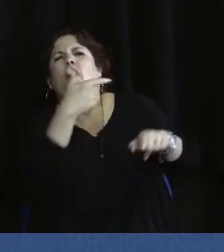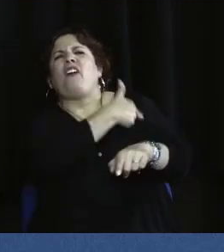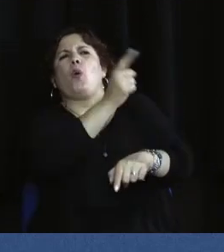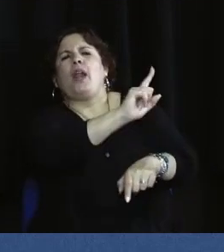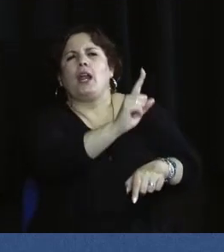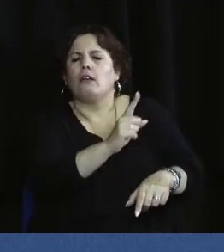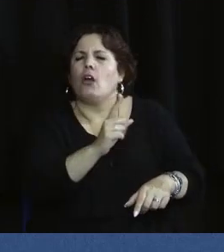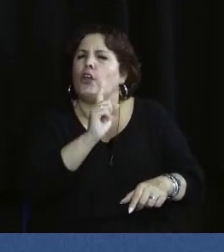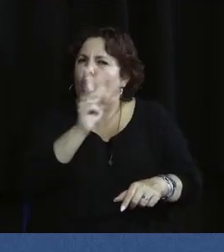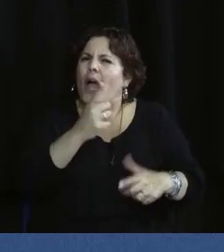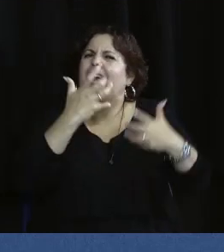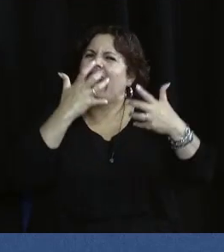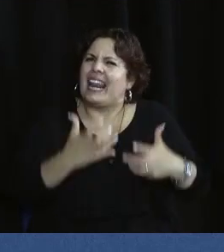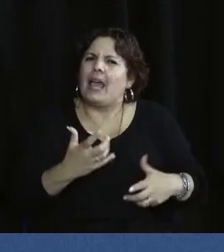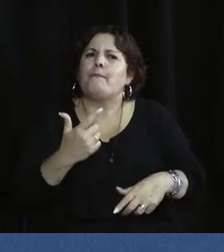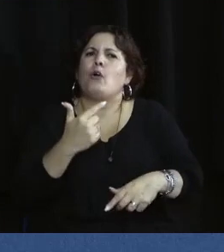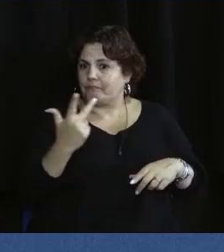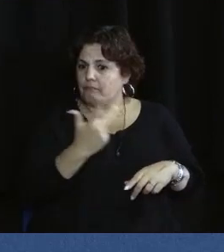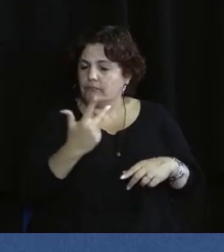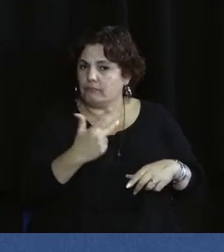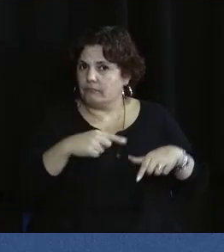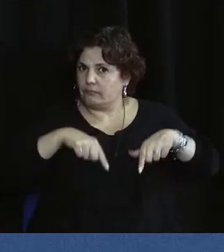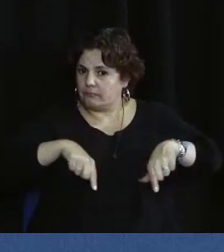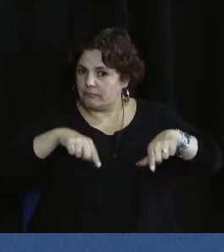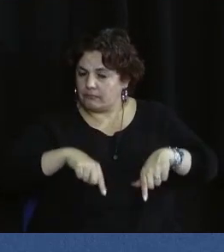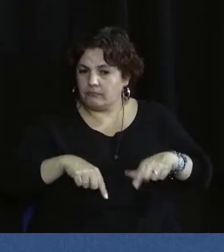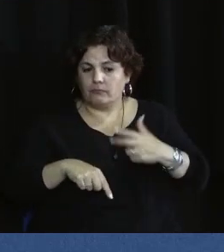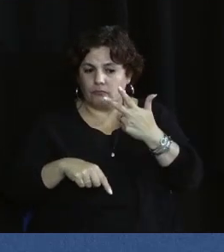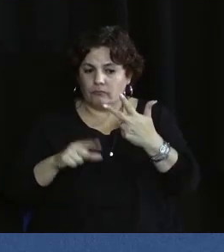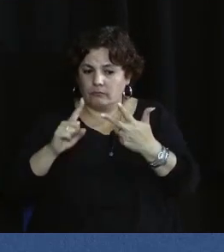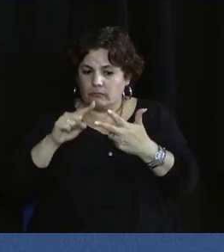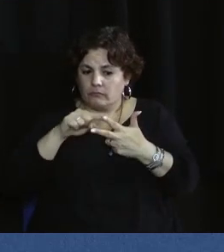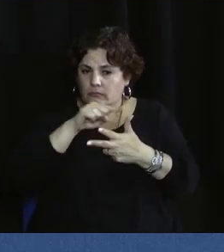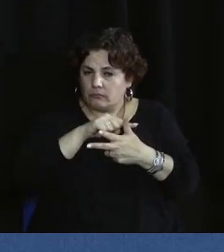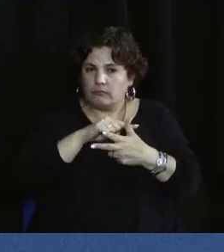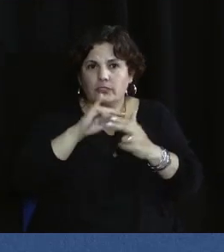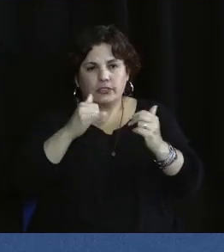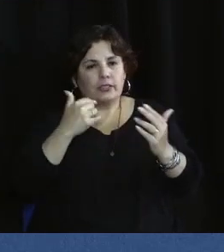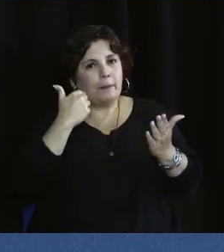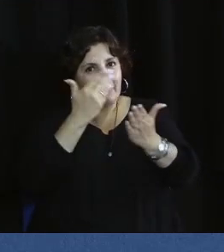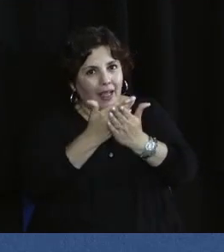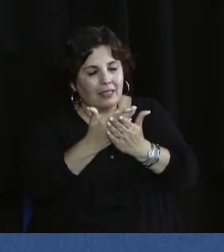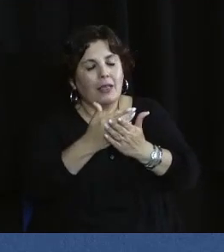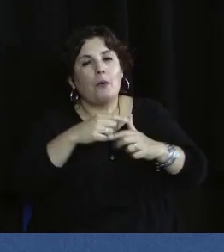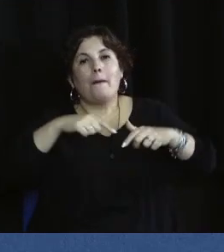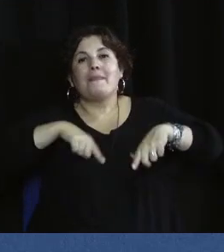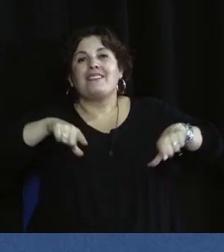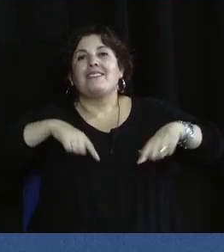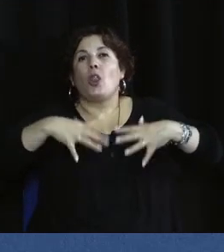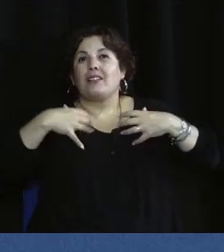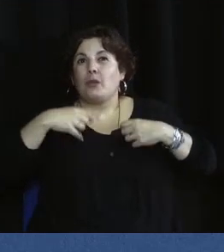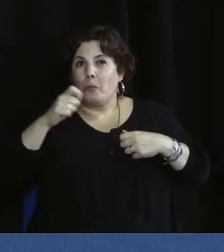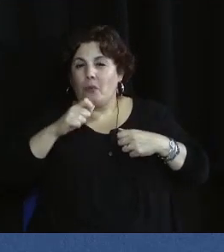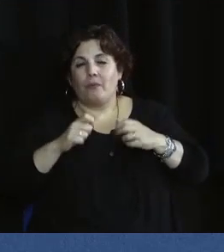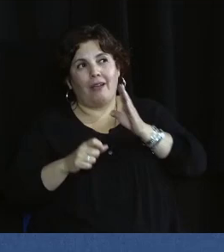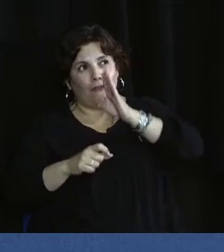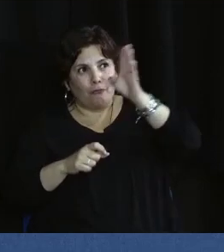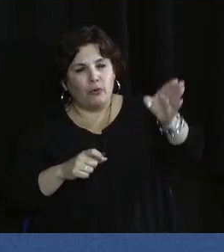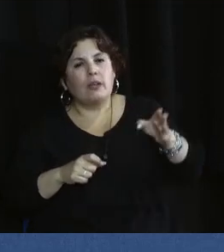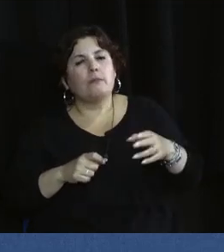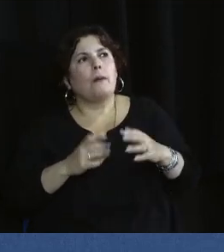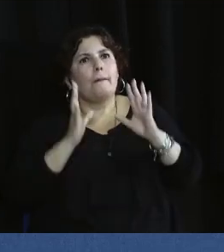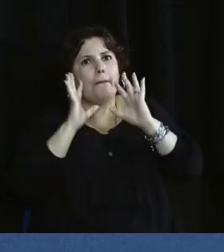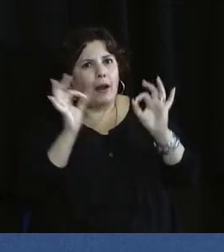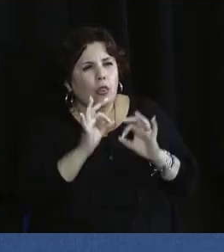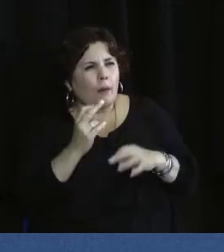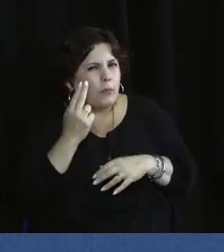Sí queremos que mejore la vacunación en Salto. Los tres intendentes le hemos planteado al Ministerio de Salud Pública si el